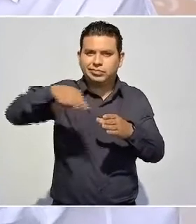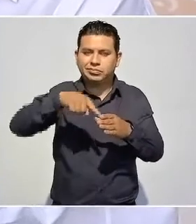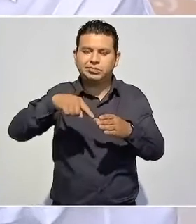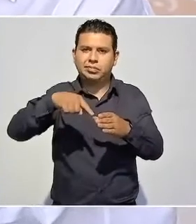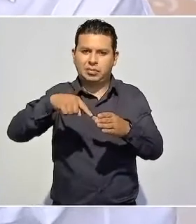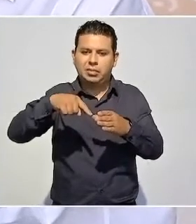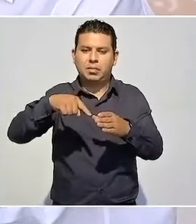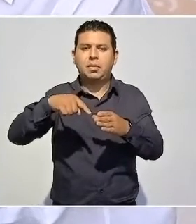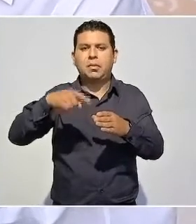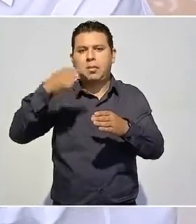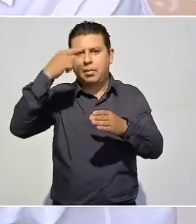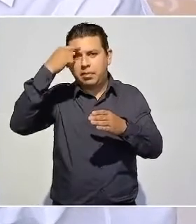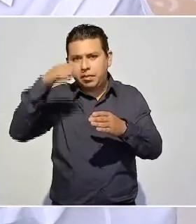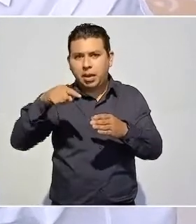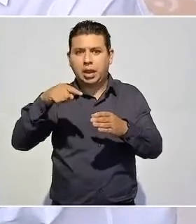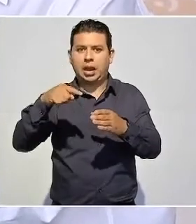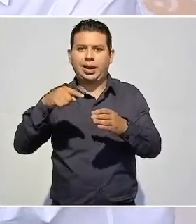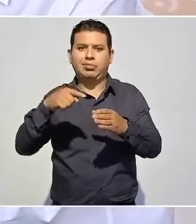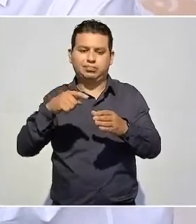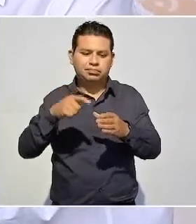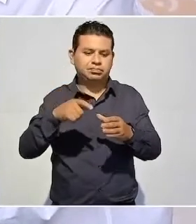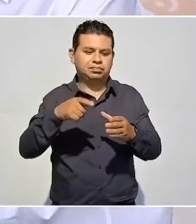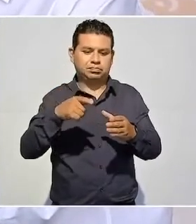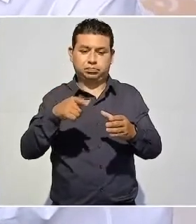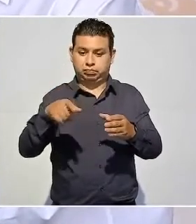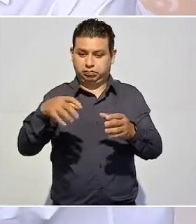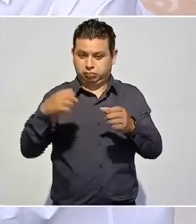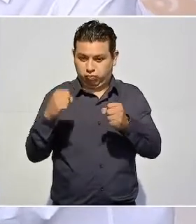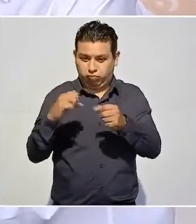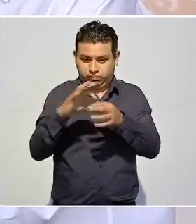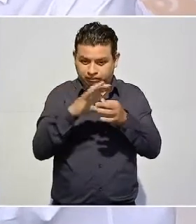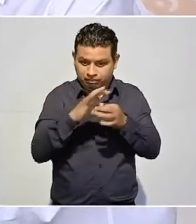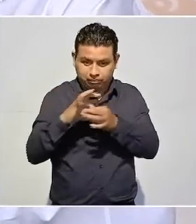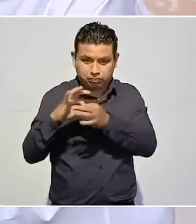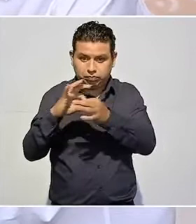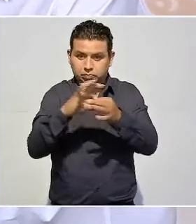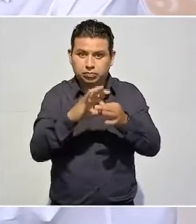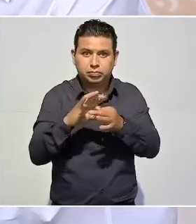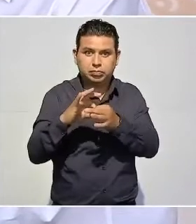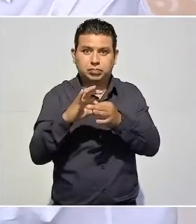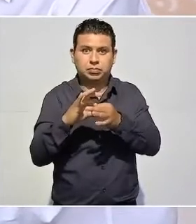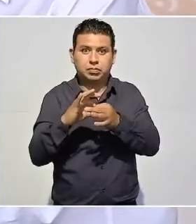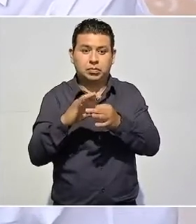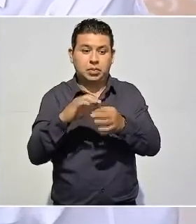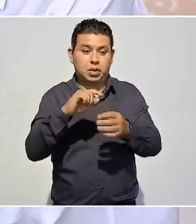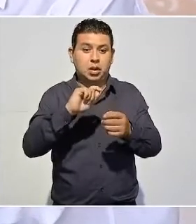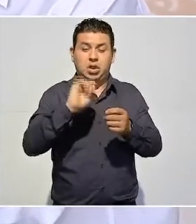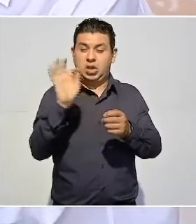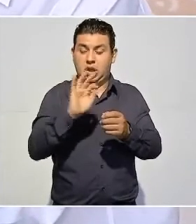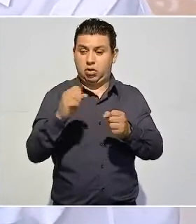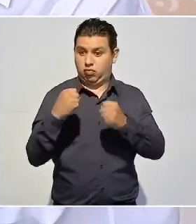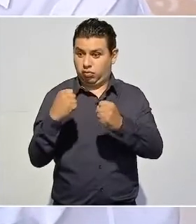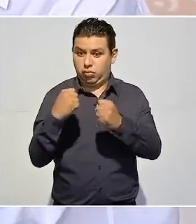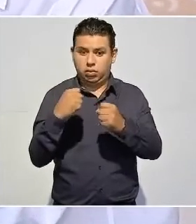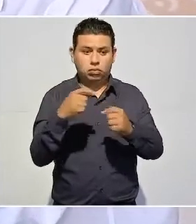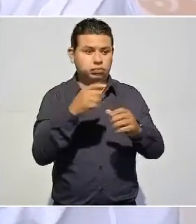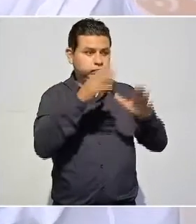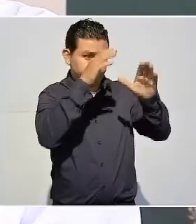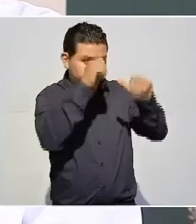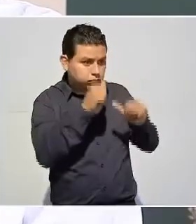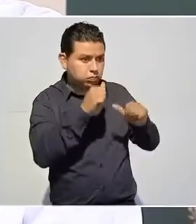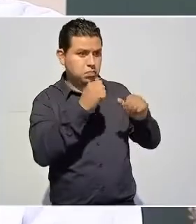Sabía que el poder solo tiene sentido y se convierte en virtud cuando se emplea para servir